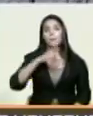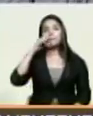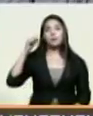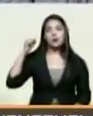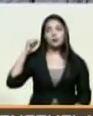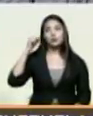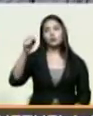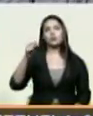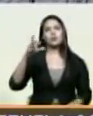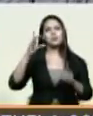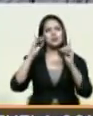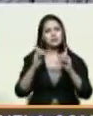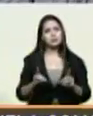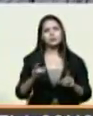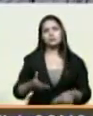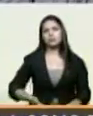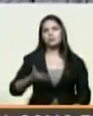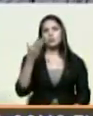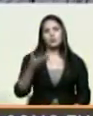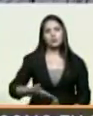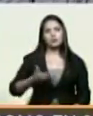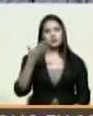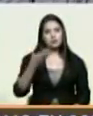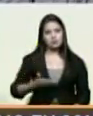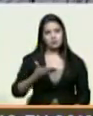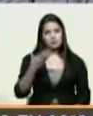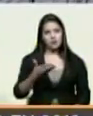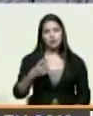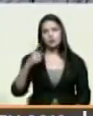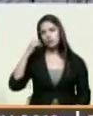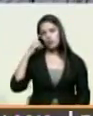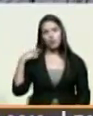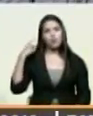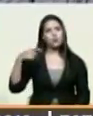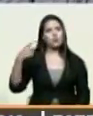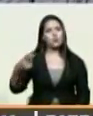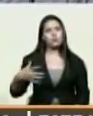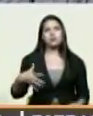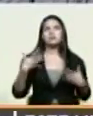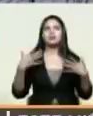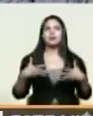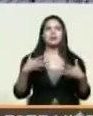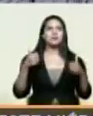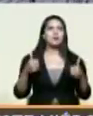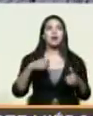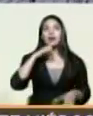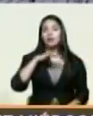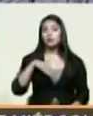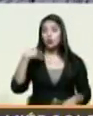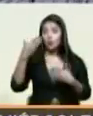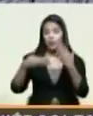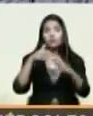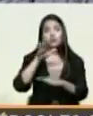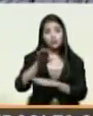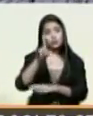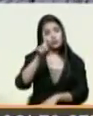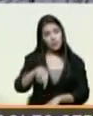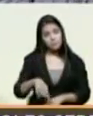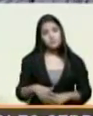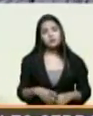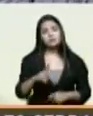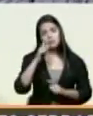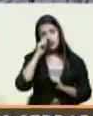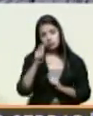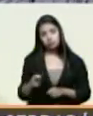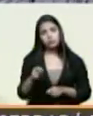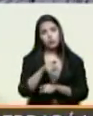cuando tomó la decisión histórica, y yo cada día celebro más, y la historia en un futuro también va a